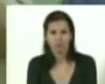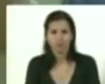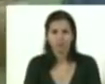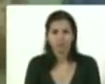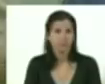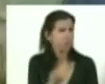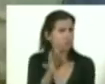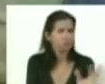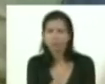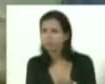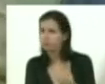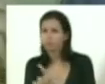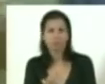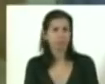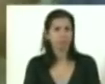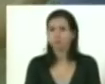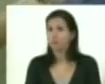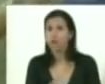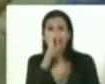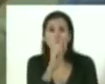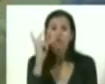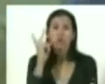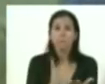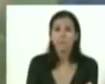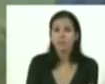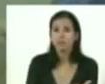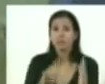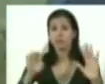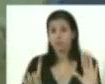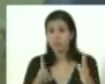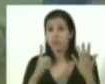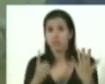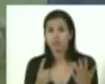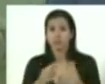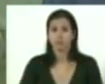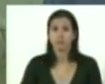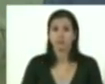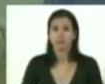es casualidad que el año 2016